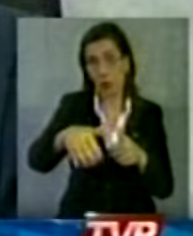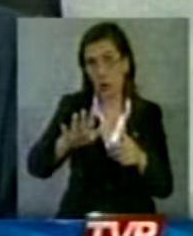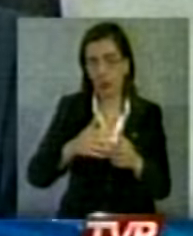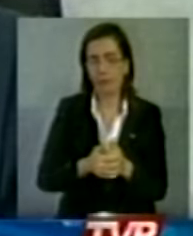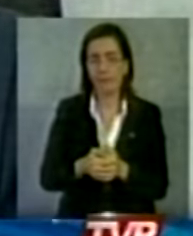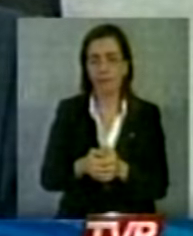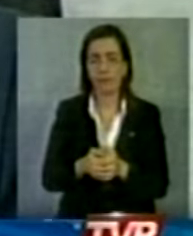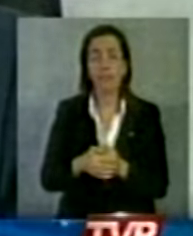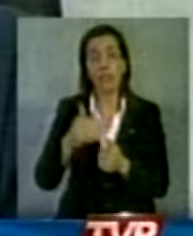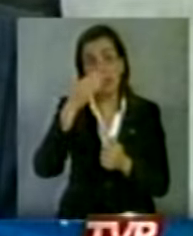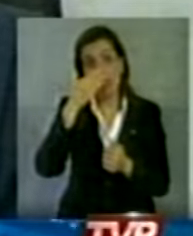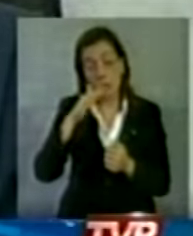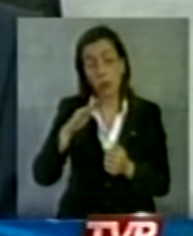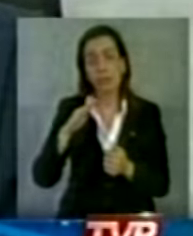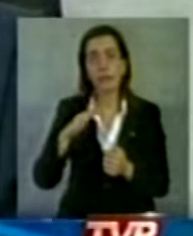Próximamente